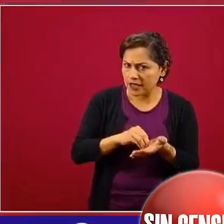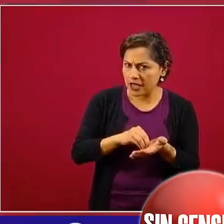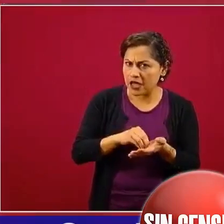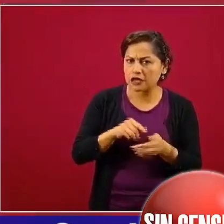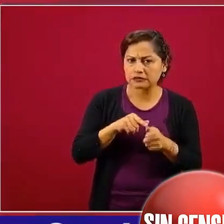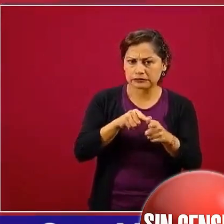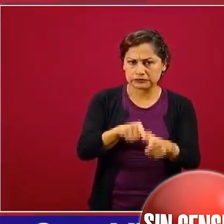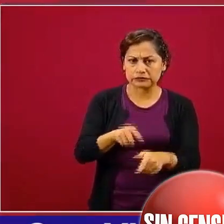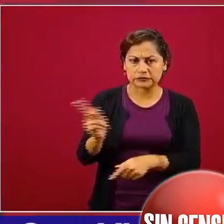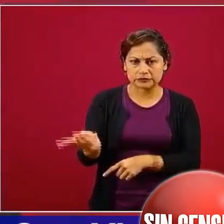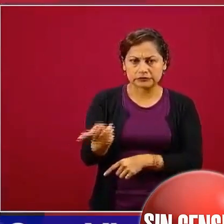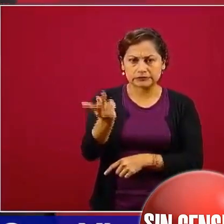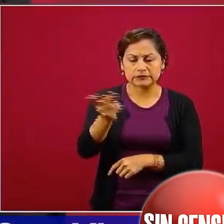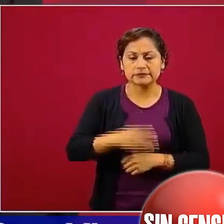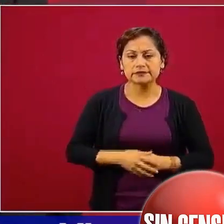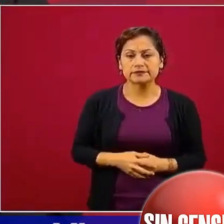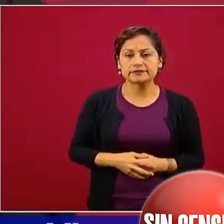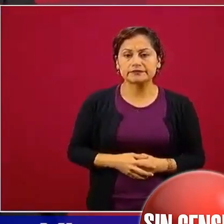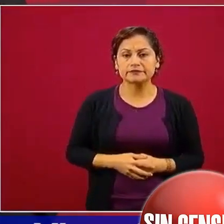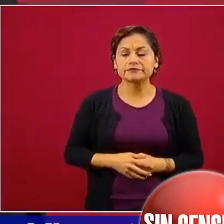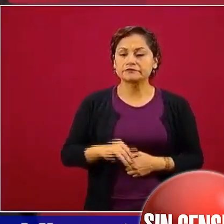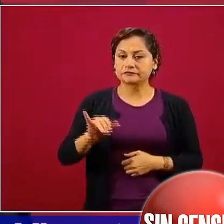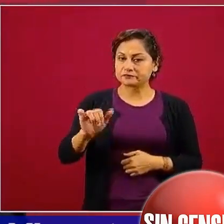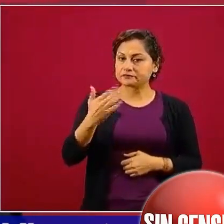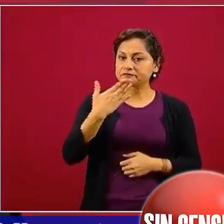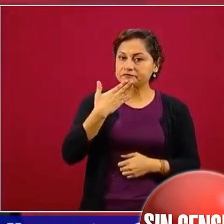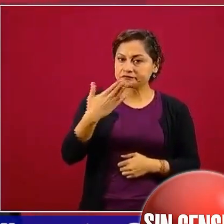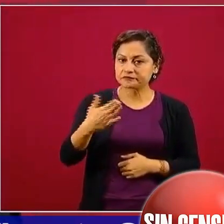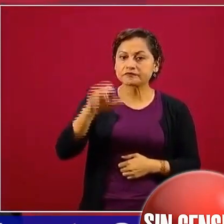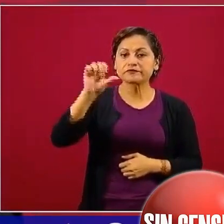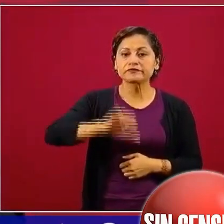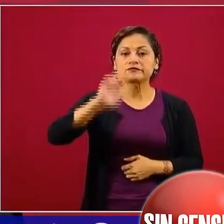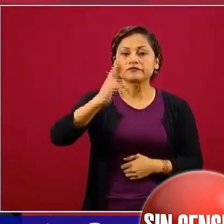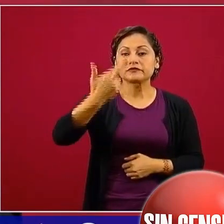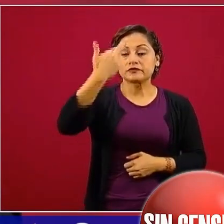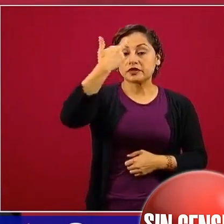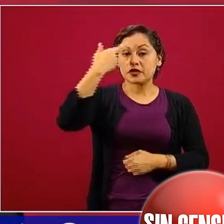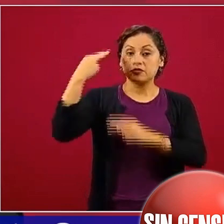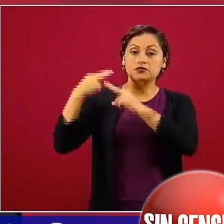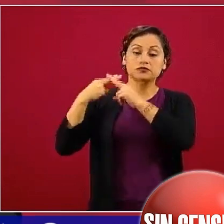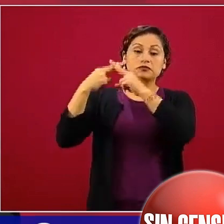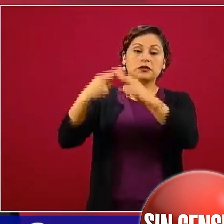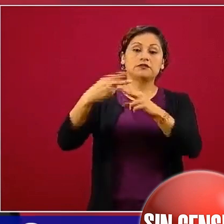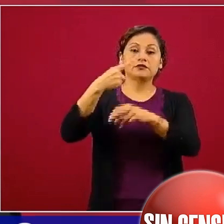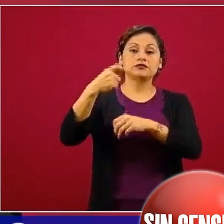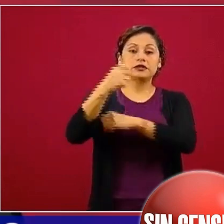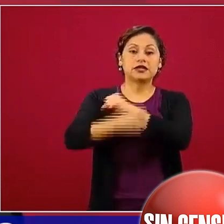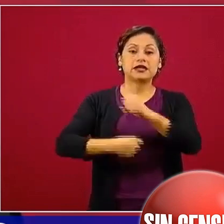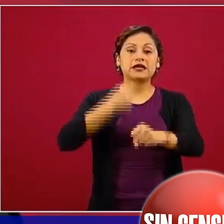recordamos que hoy se cumplen 100 años del asesinato